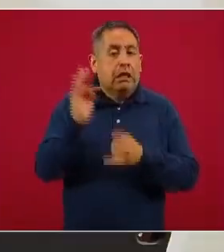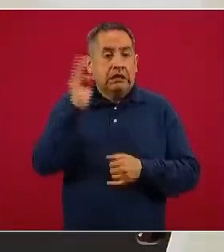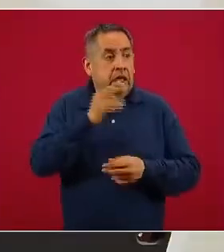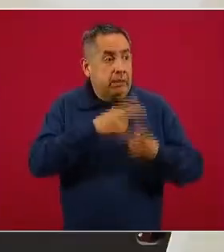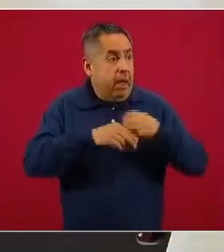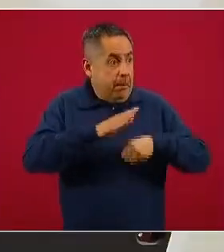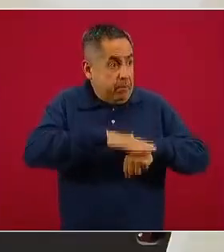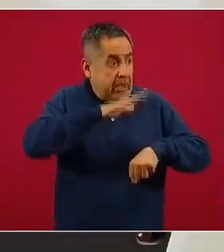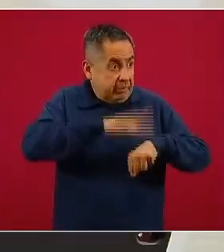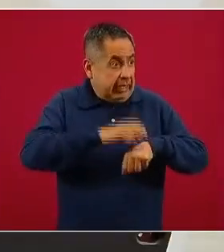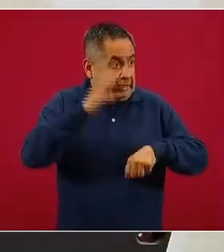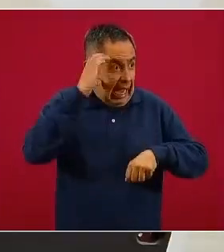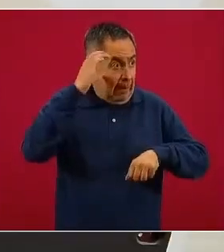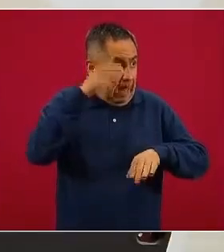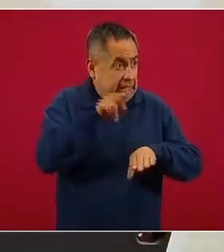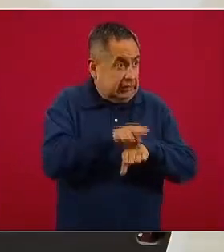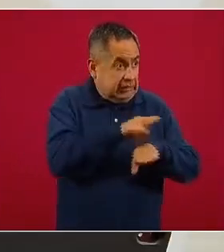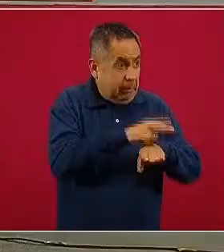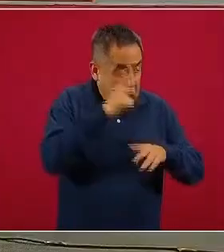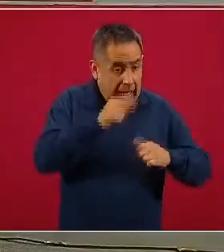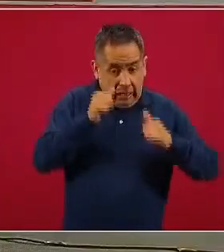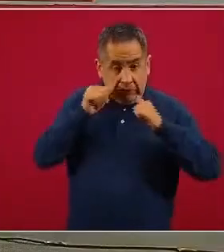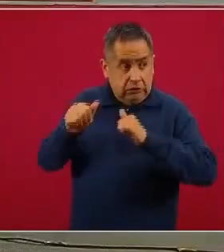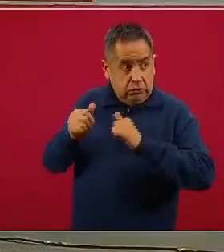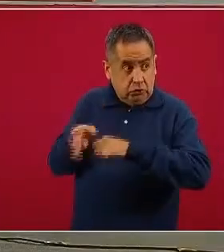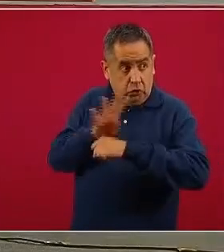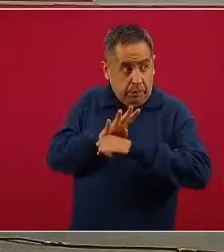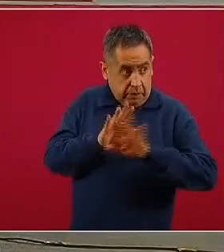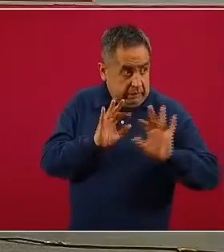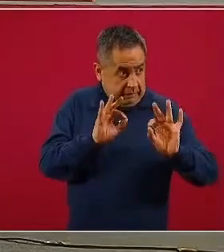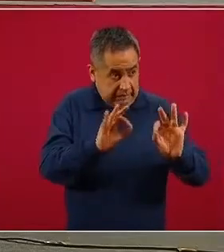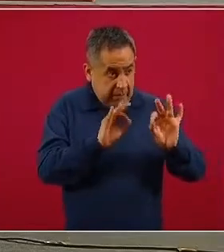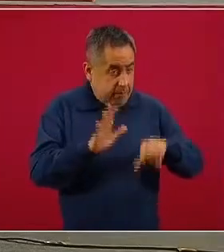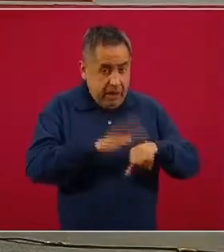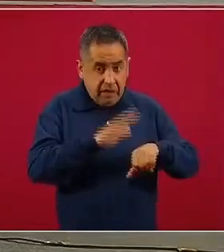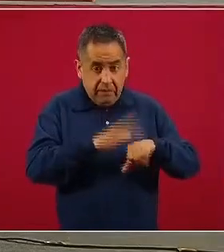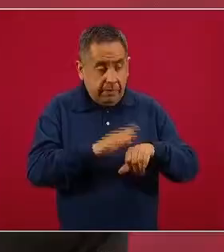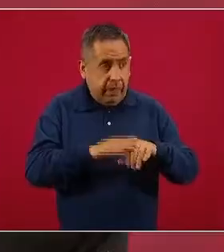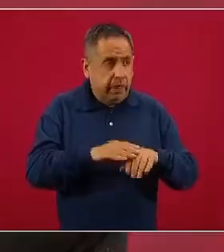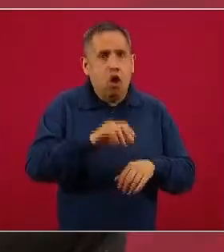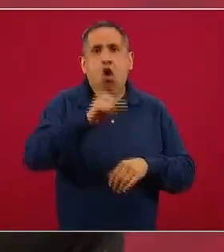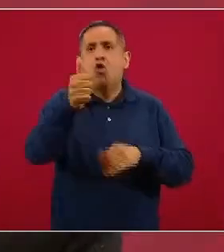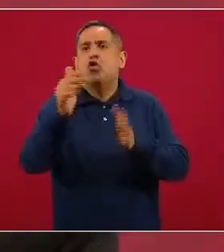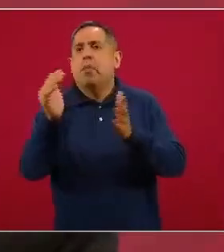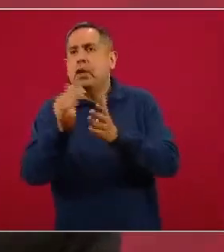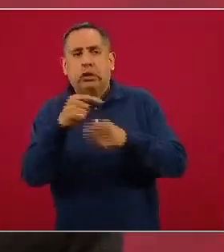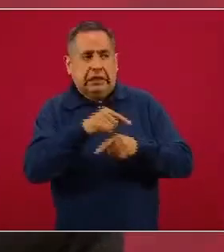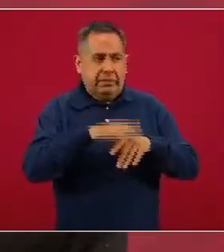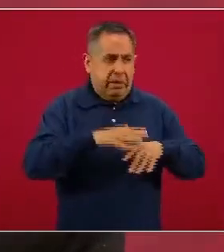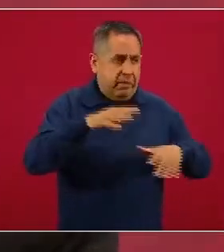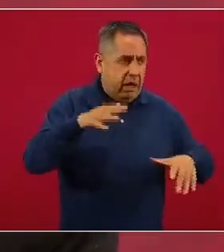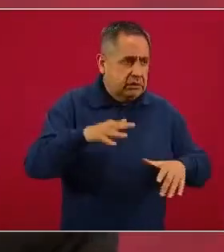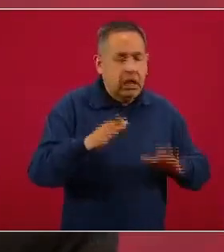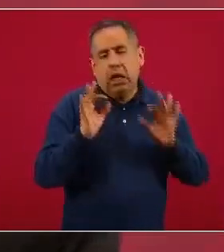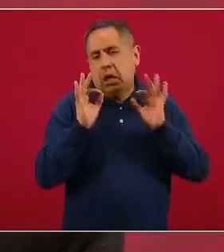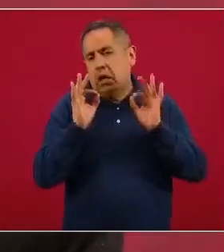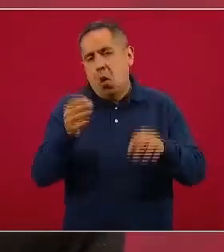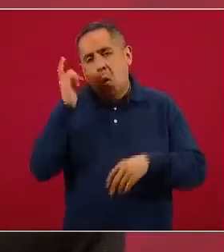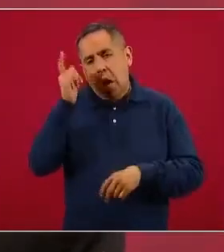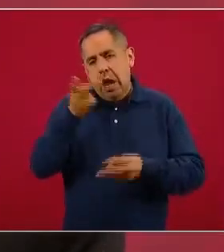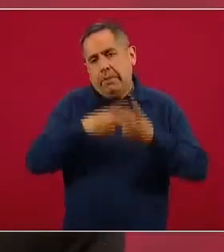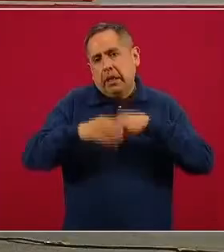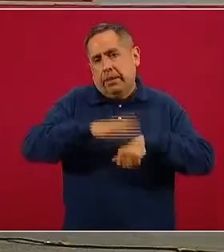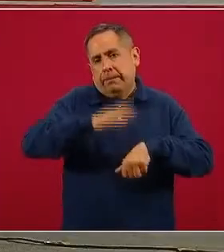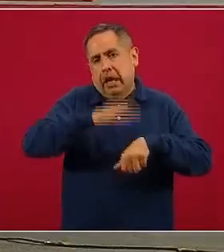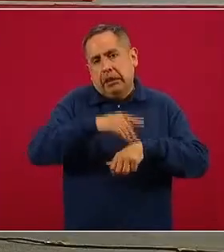incrementar sus camas para apoyar a las otras unidades que van a ir disminuyendo sus capacidades, pues sería el ideal.